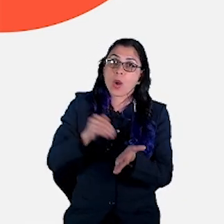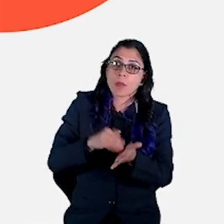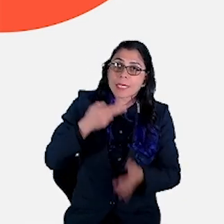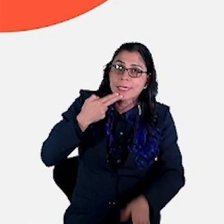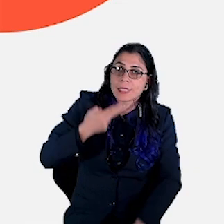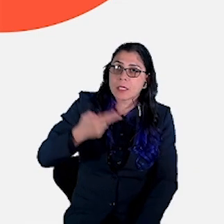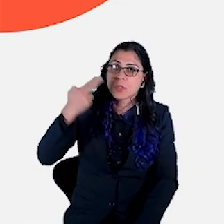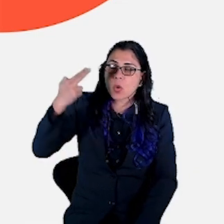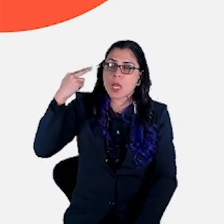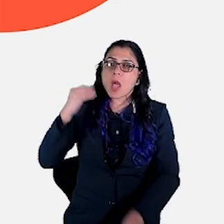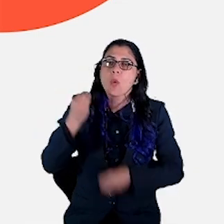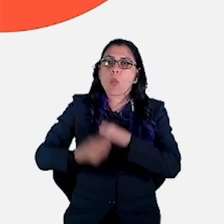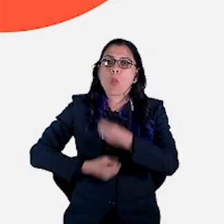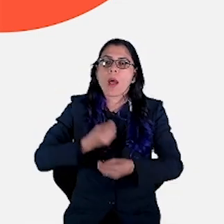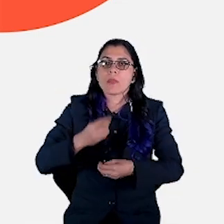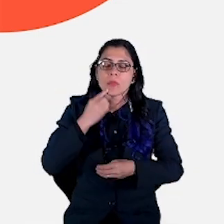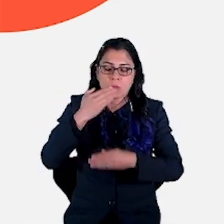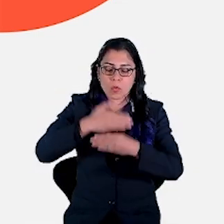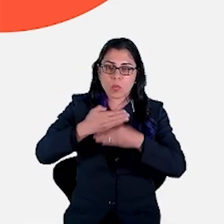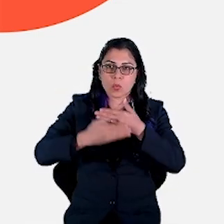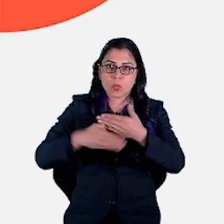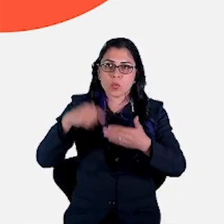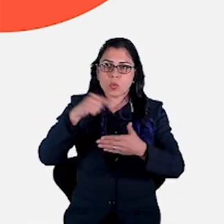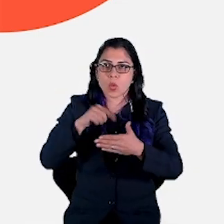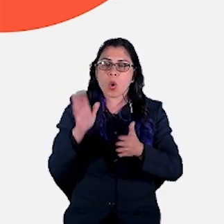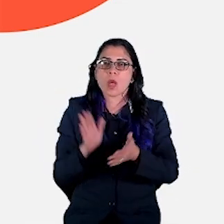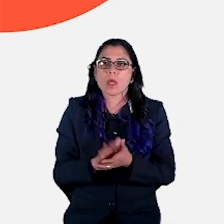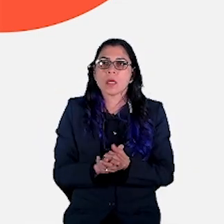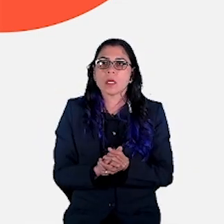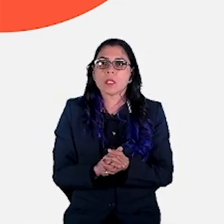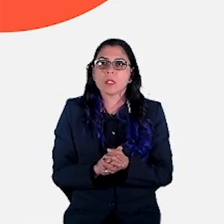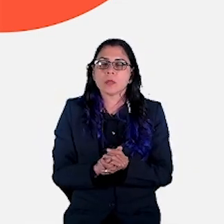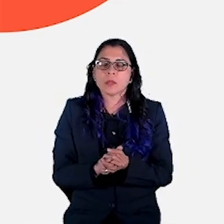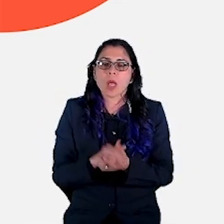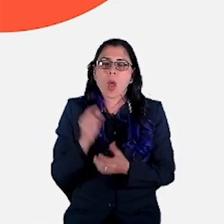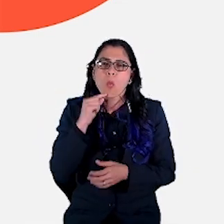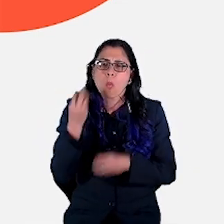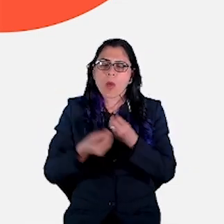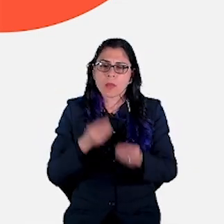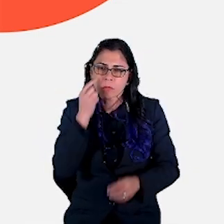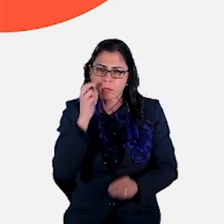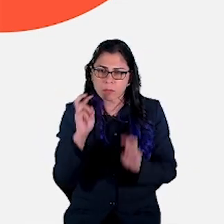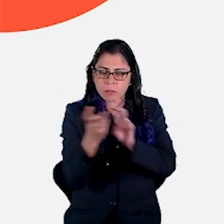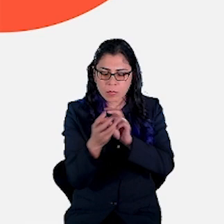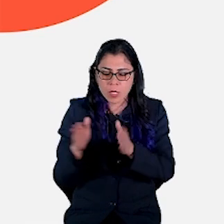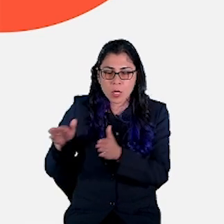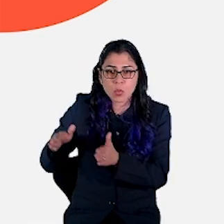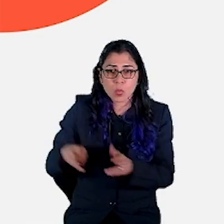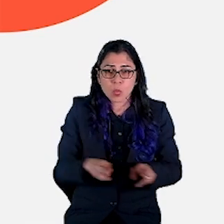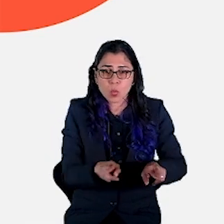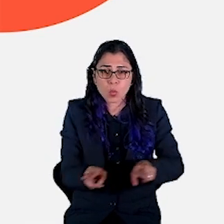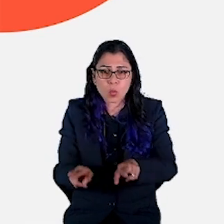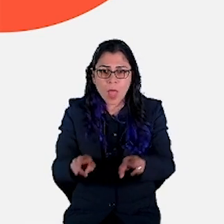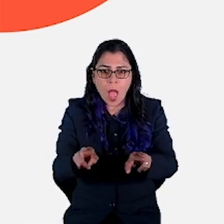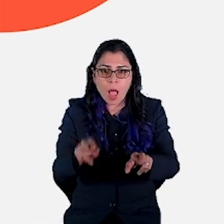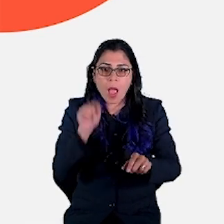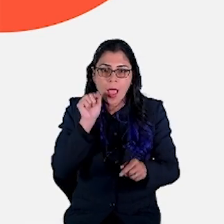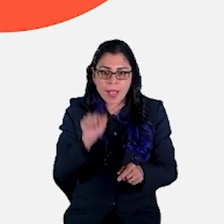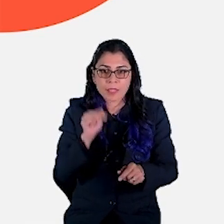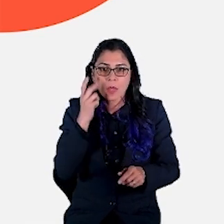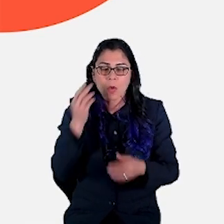historia de la construcción que comienza cuando deeps encuentra esta esta ruta luego como